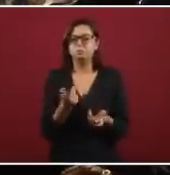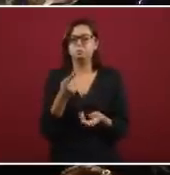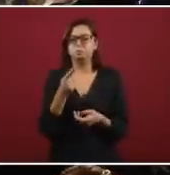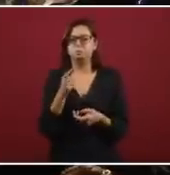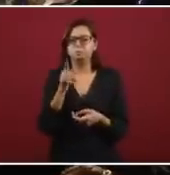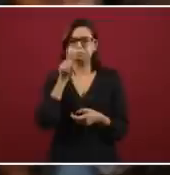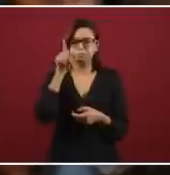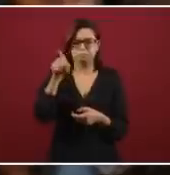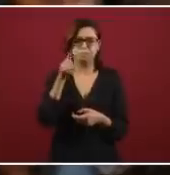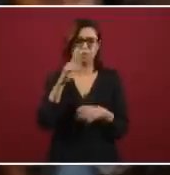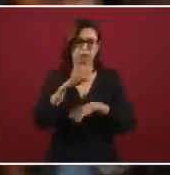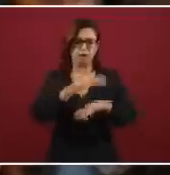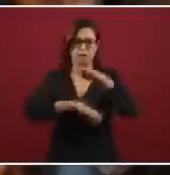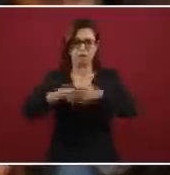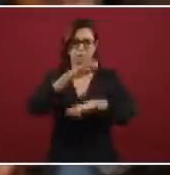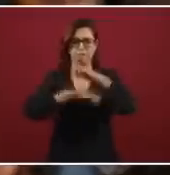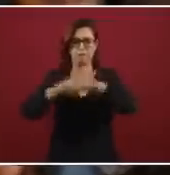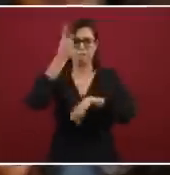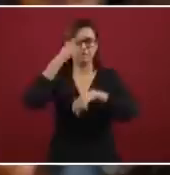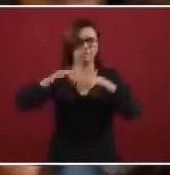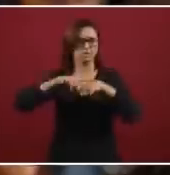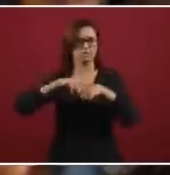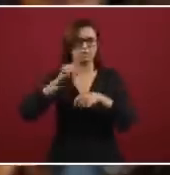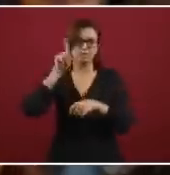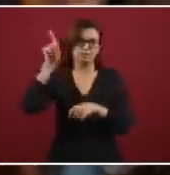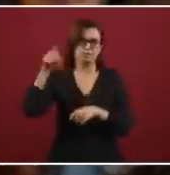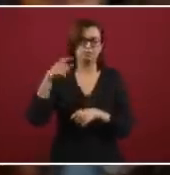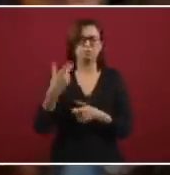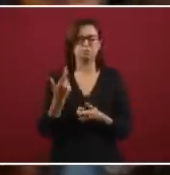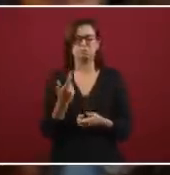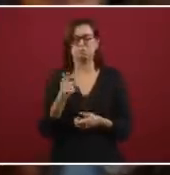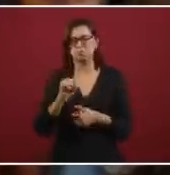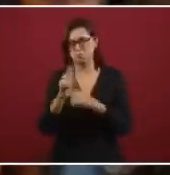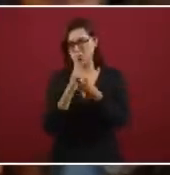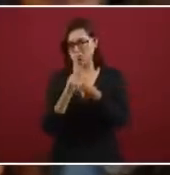ahí en Statoil en Noruega. Bien,